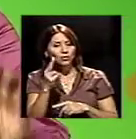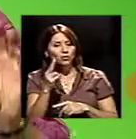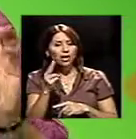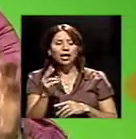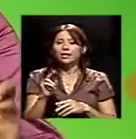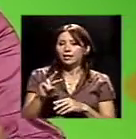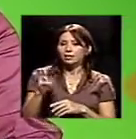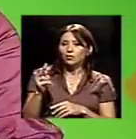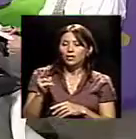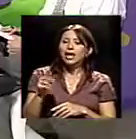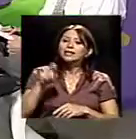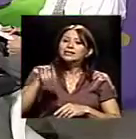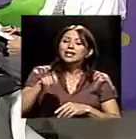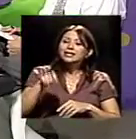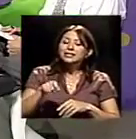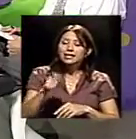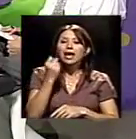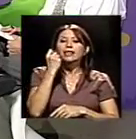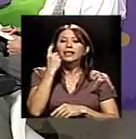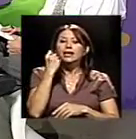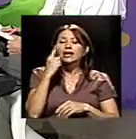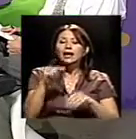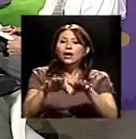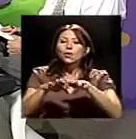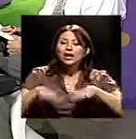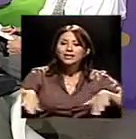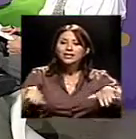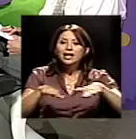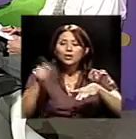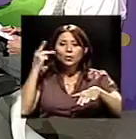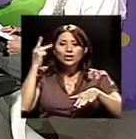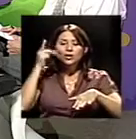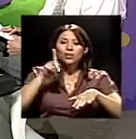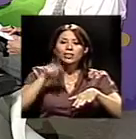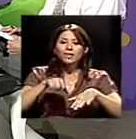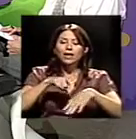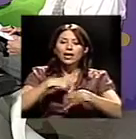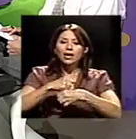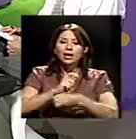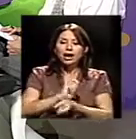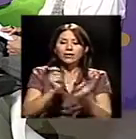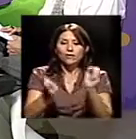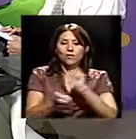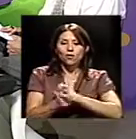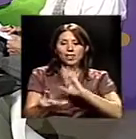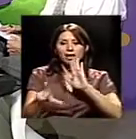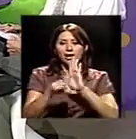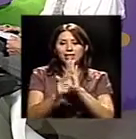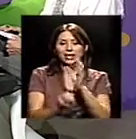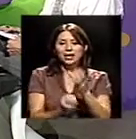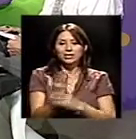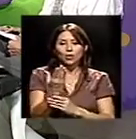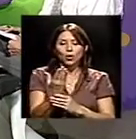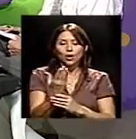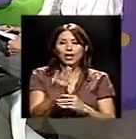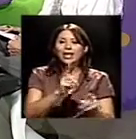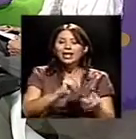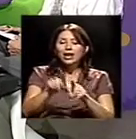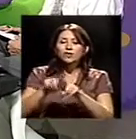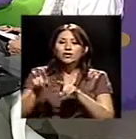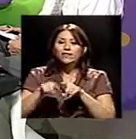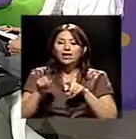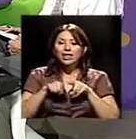primero tener claro ese escenario político en que hay que mover la reforma de ley de creación, que los diferentes